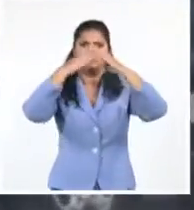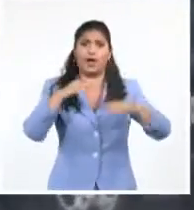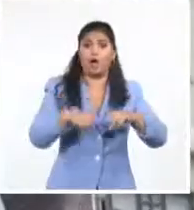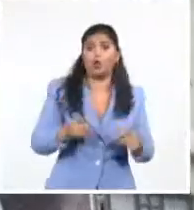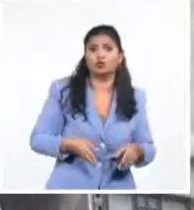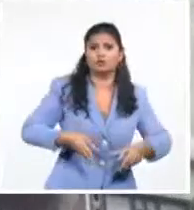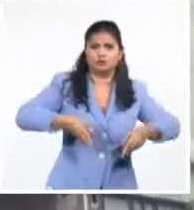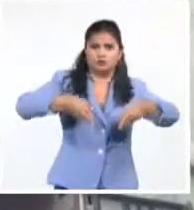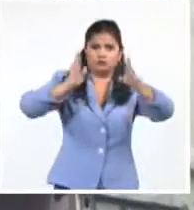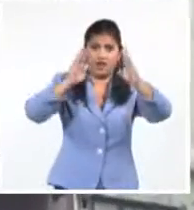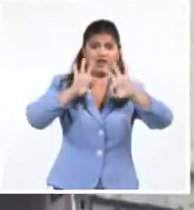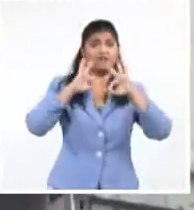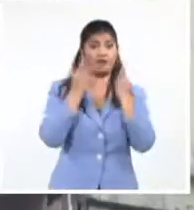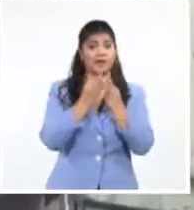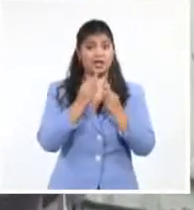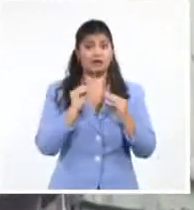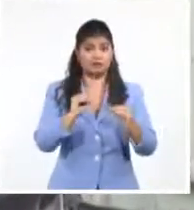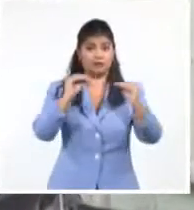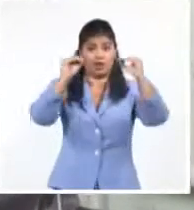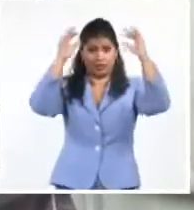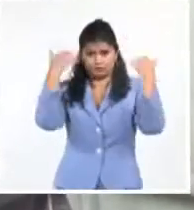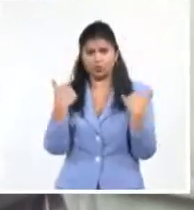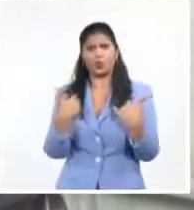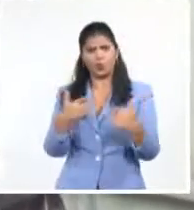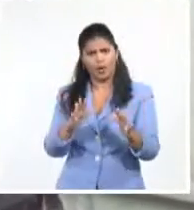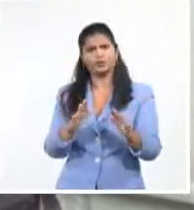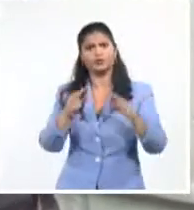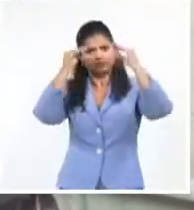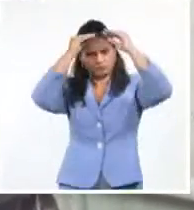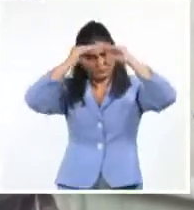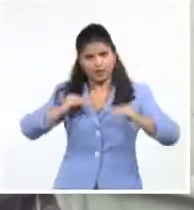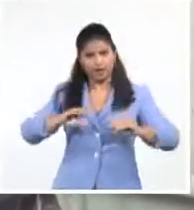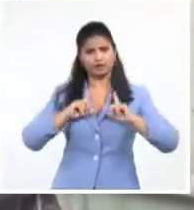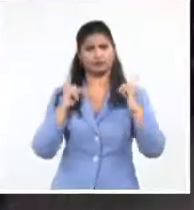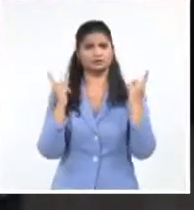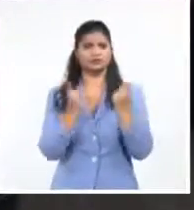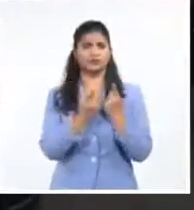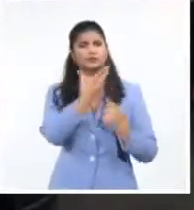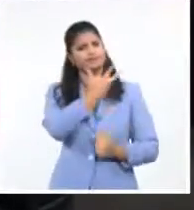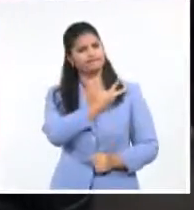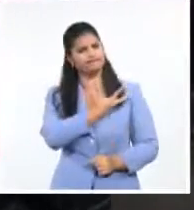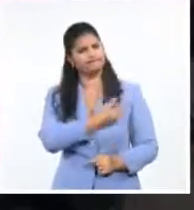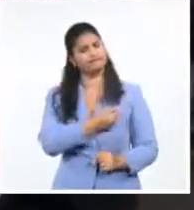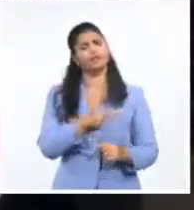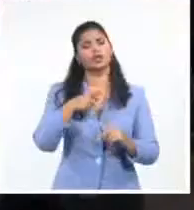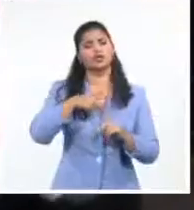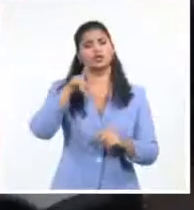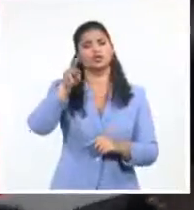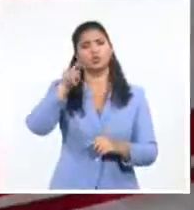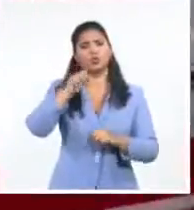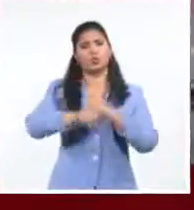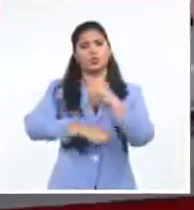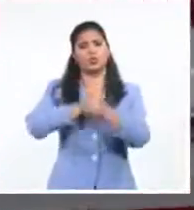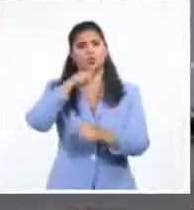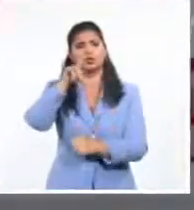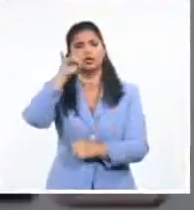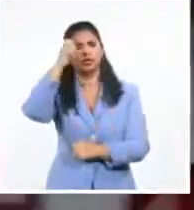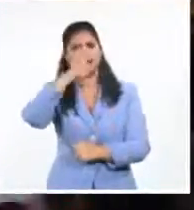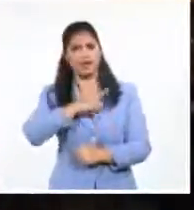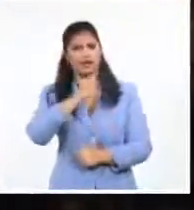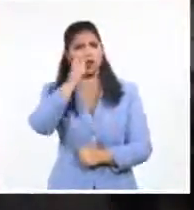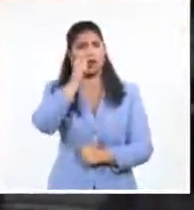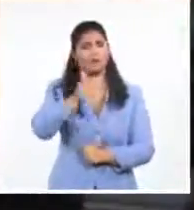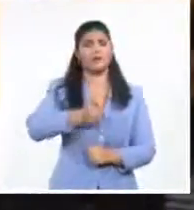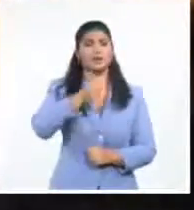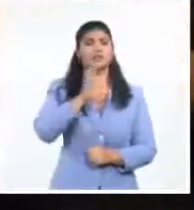edificio multifamiliar durante un reporte en vivo de un medio de prensa en una ciudad turca. El presidente Recep Tayyip Erdogan ha afirmado